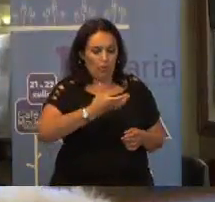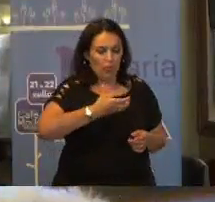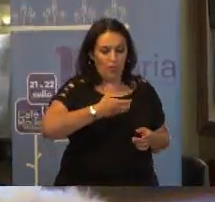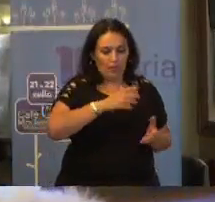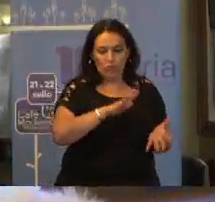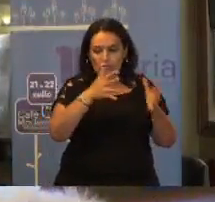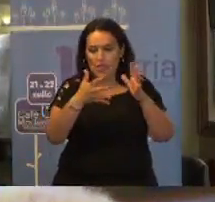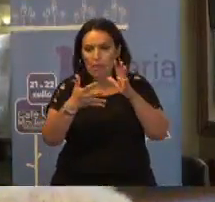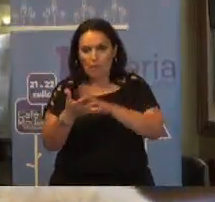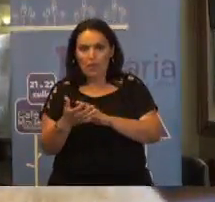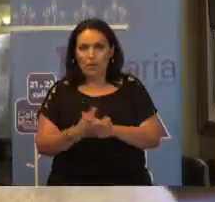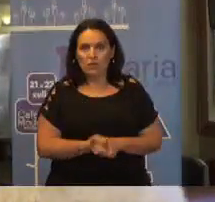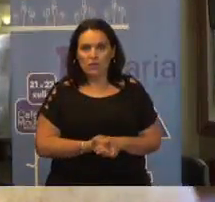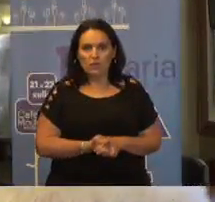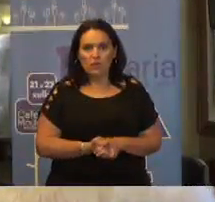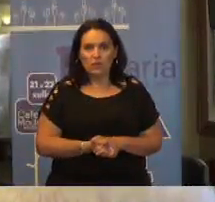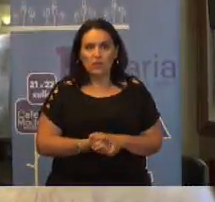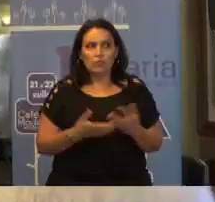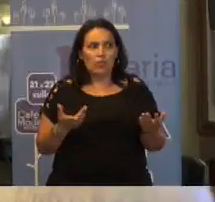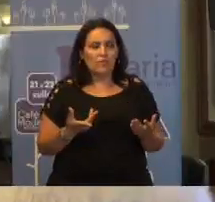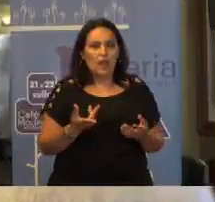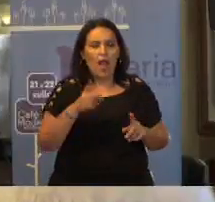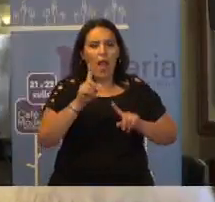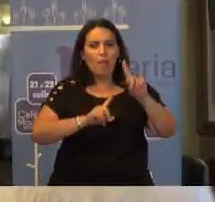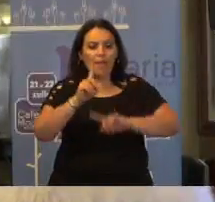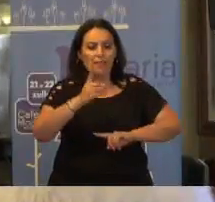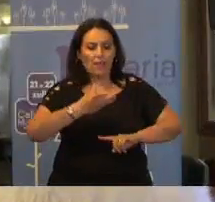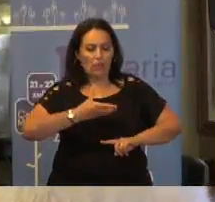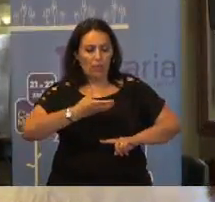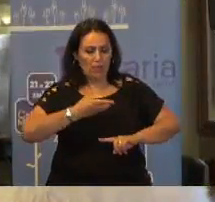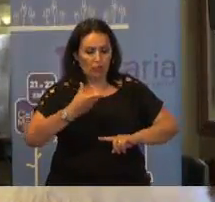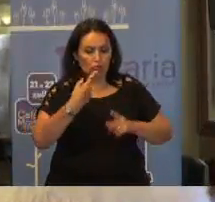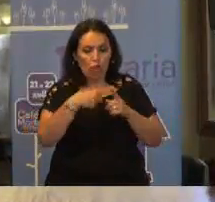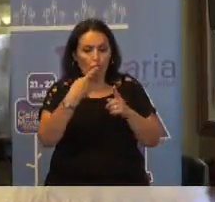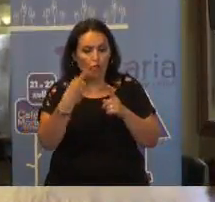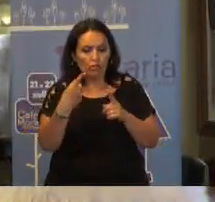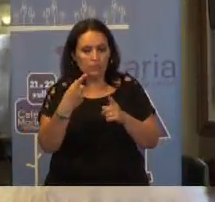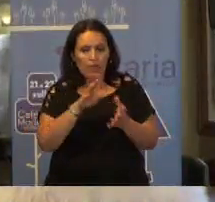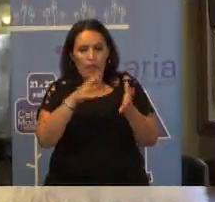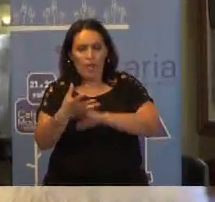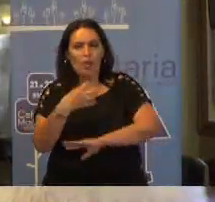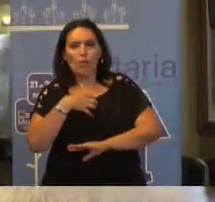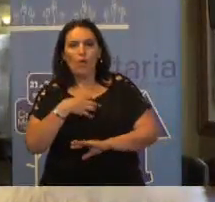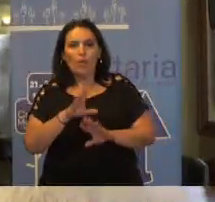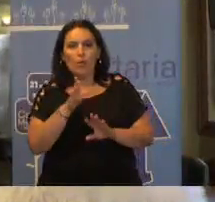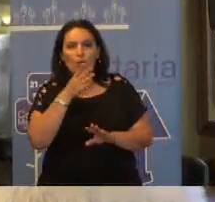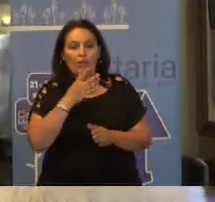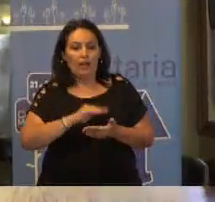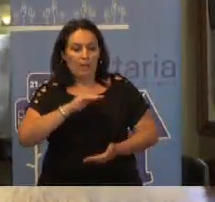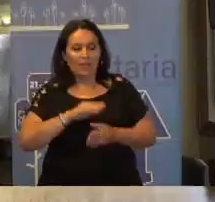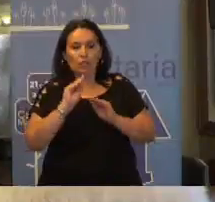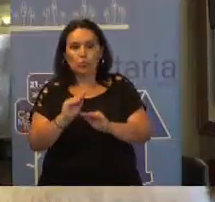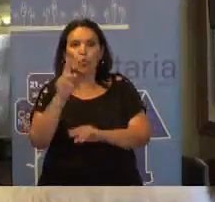os concellos non teñen competencia en moitas cuestións, non? Tamén foi o que nos